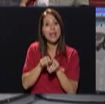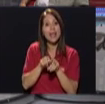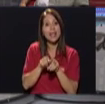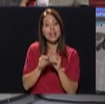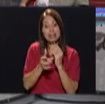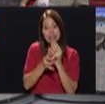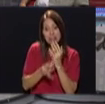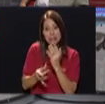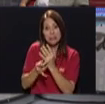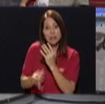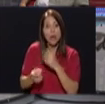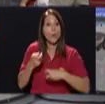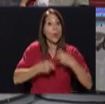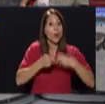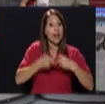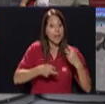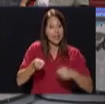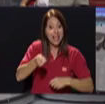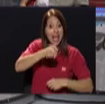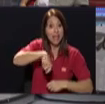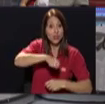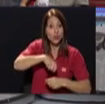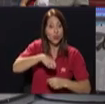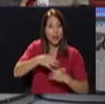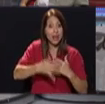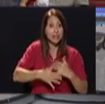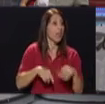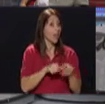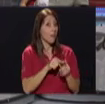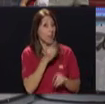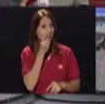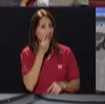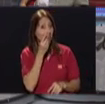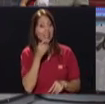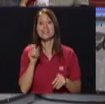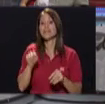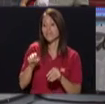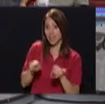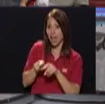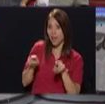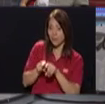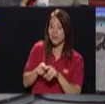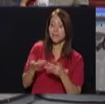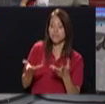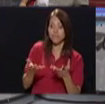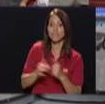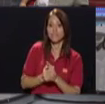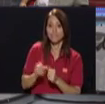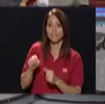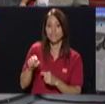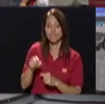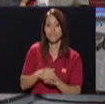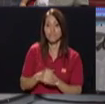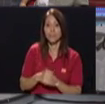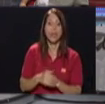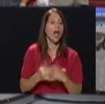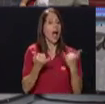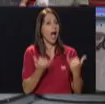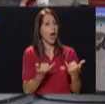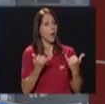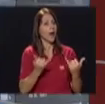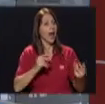problemas de azúcar en la sangre por el tipo de comida que están consumiendo. Los dientes también me imagino, por el contacto con el azúcar. Exacto, deterioro.